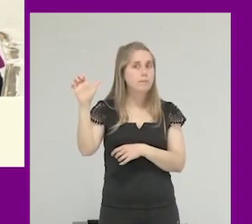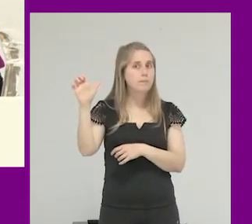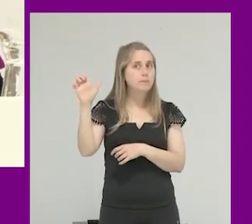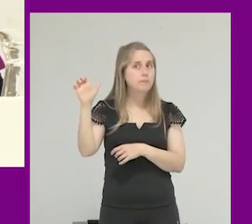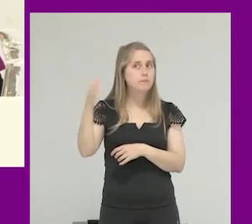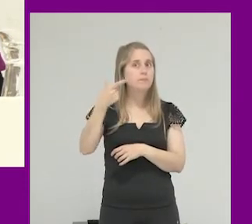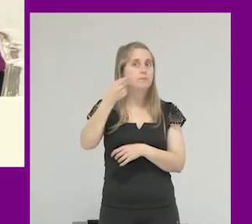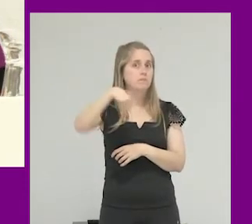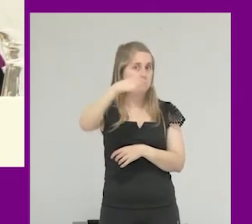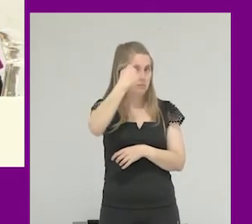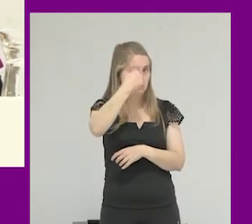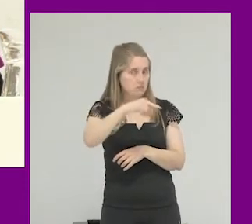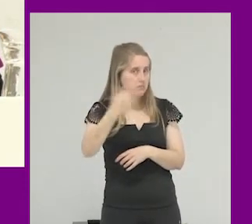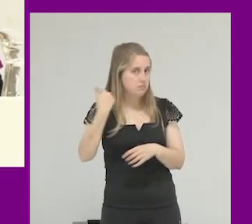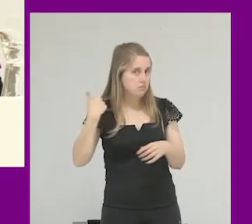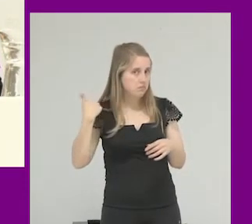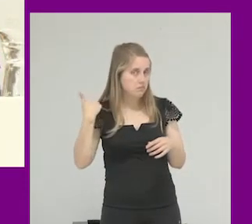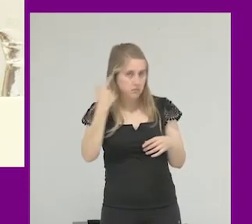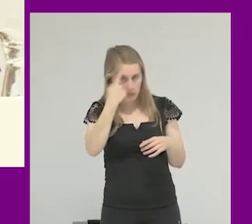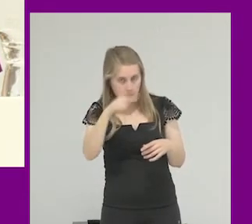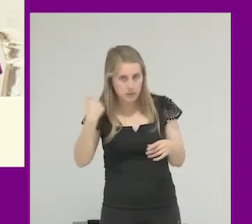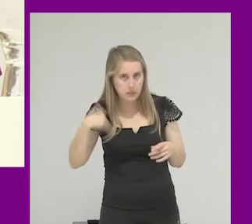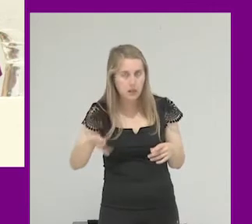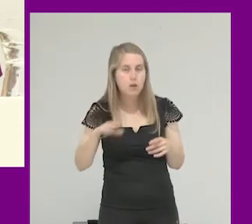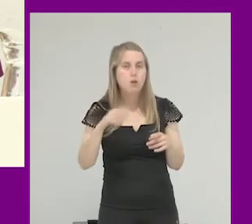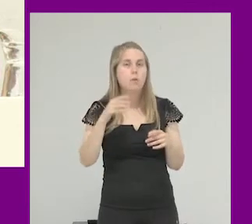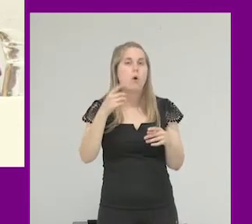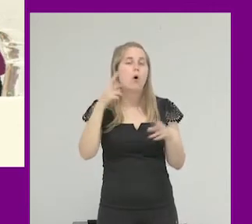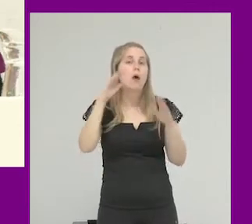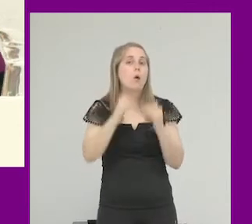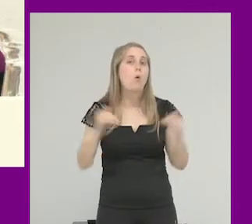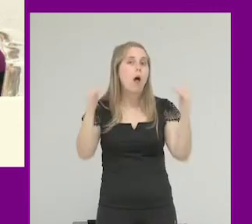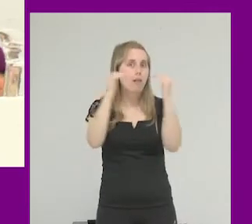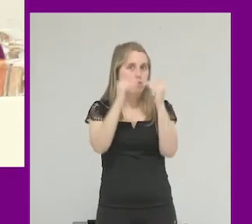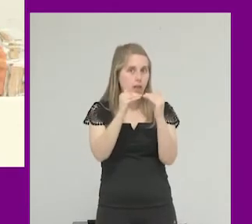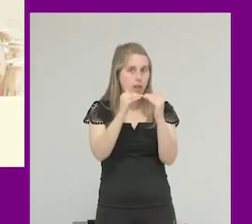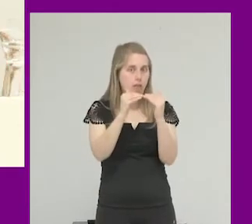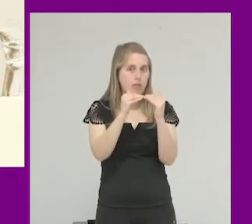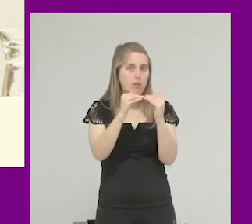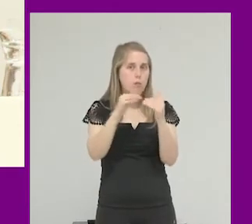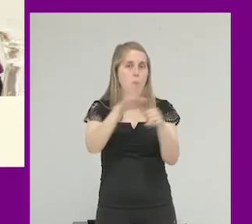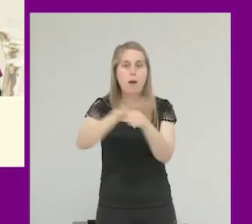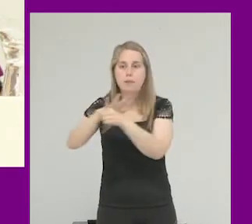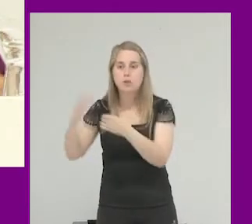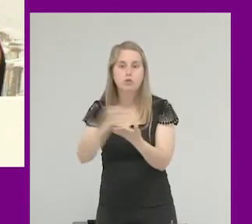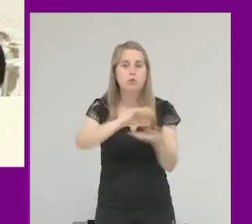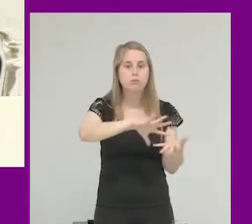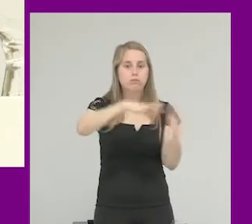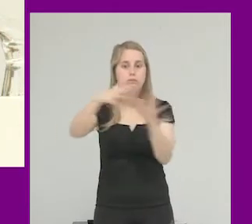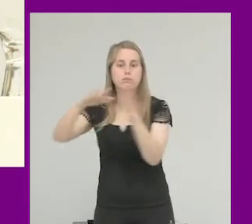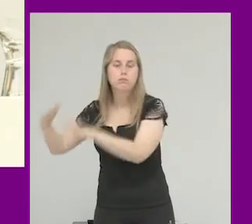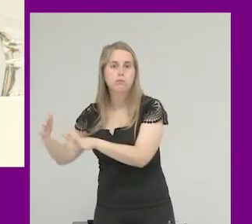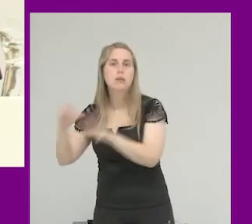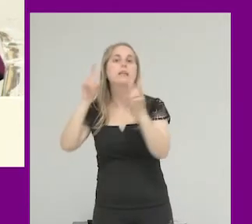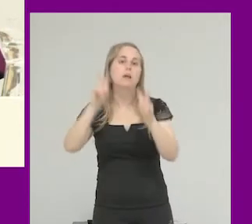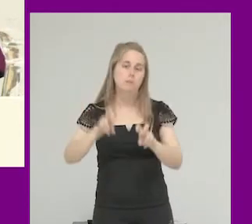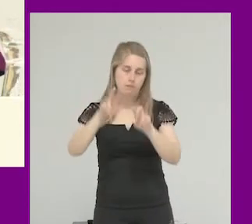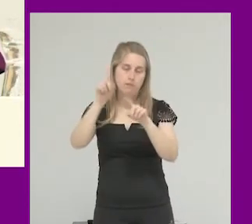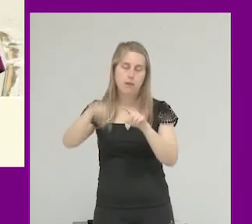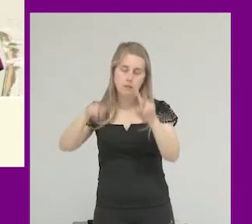ya conoceréis, esa idea de la igualdad se ha ido transformando en todos los ámbitos y también en el ámbito de la